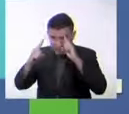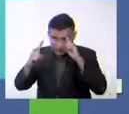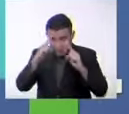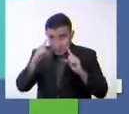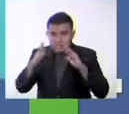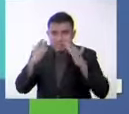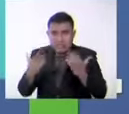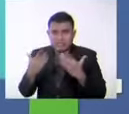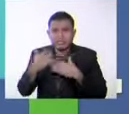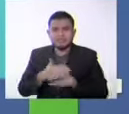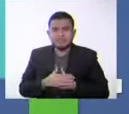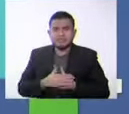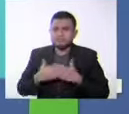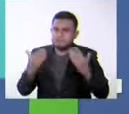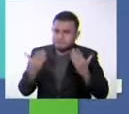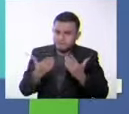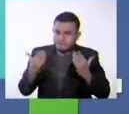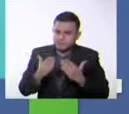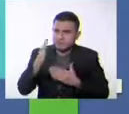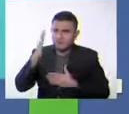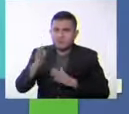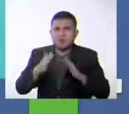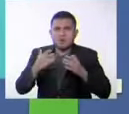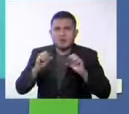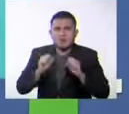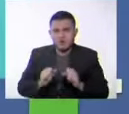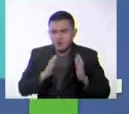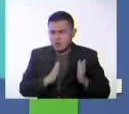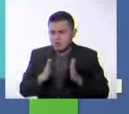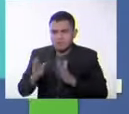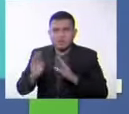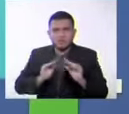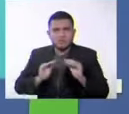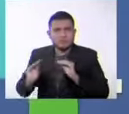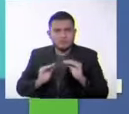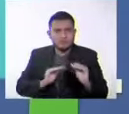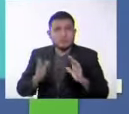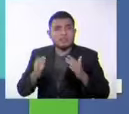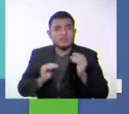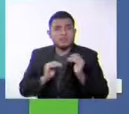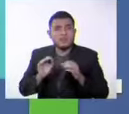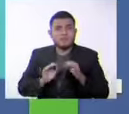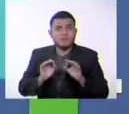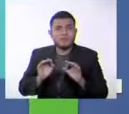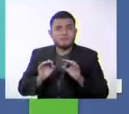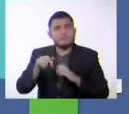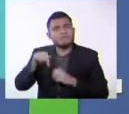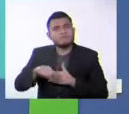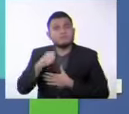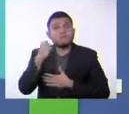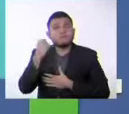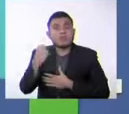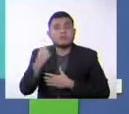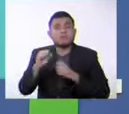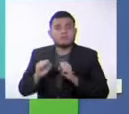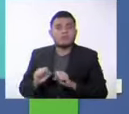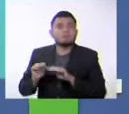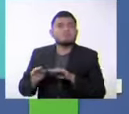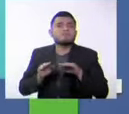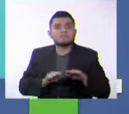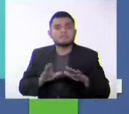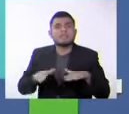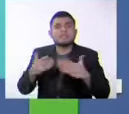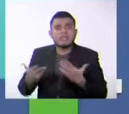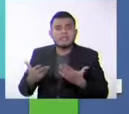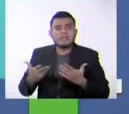se llegan a concretar posteriormente para organizar los movimientos. También es importante situar que los